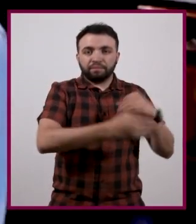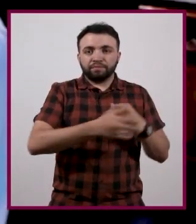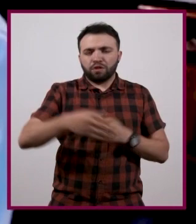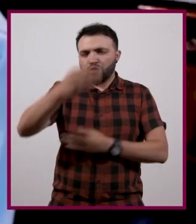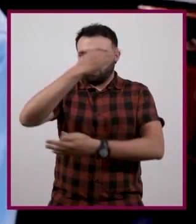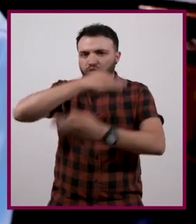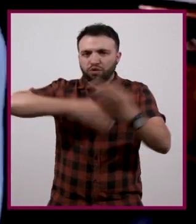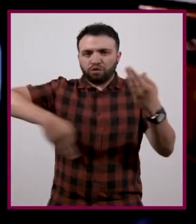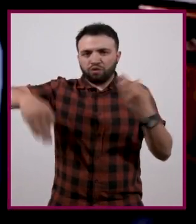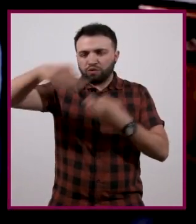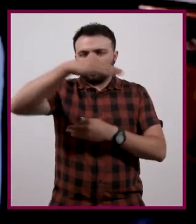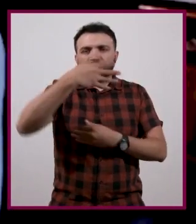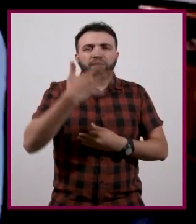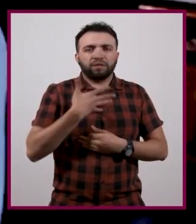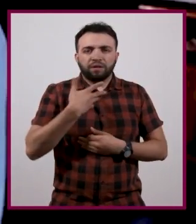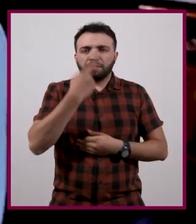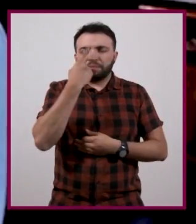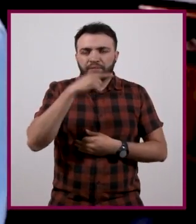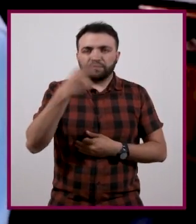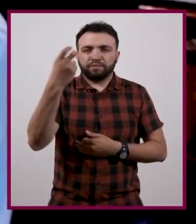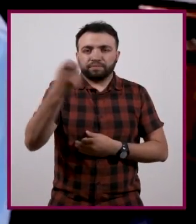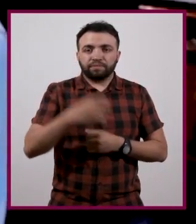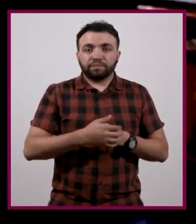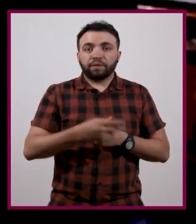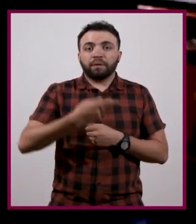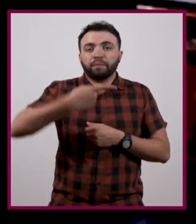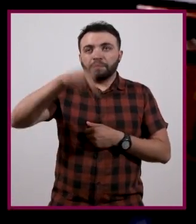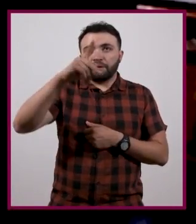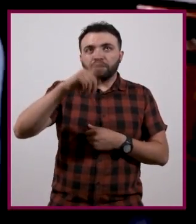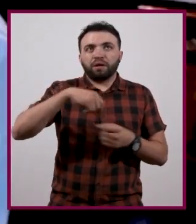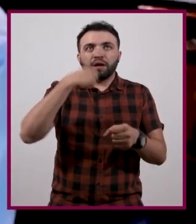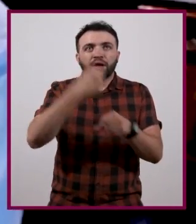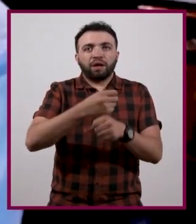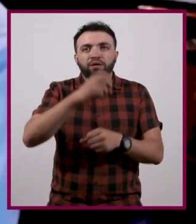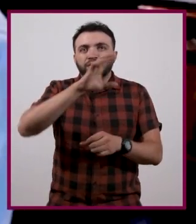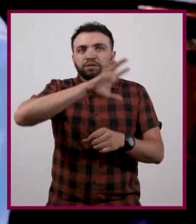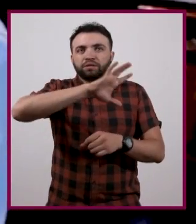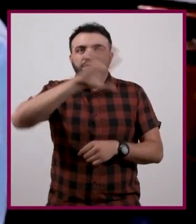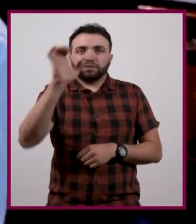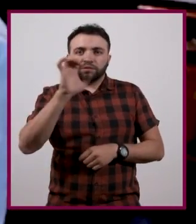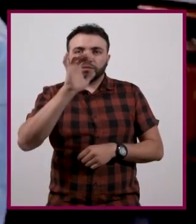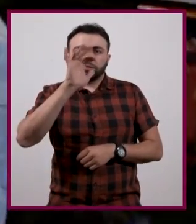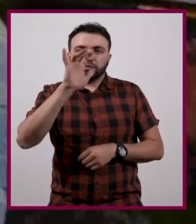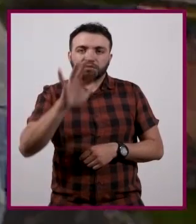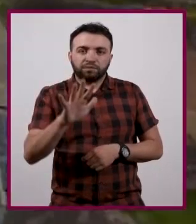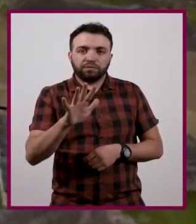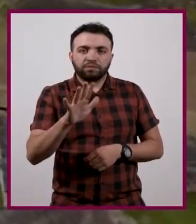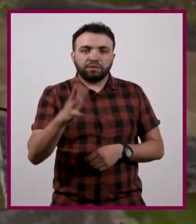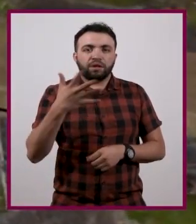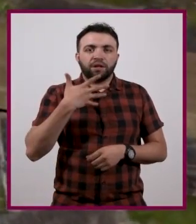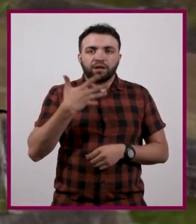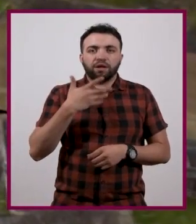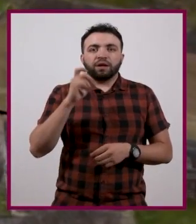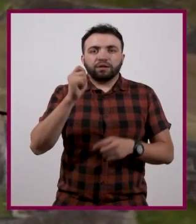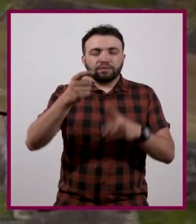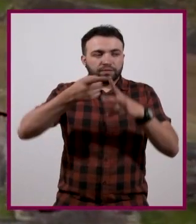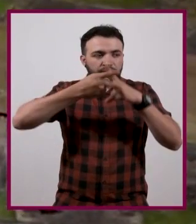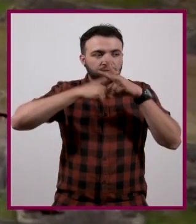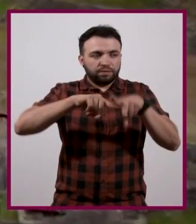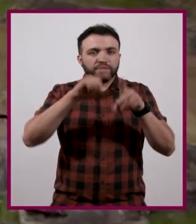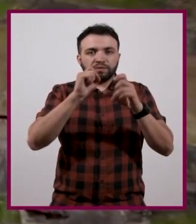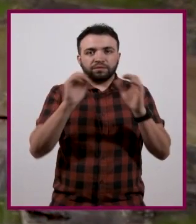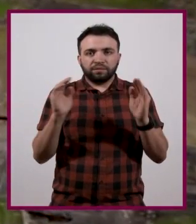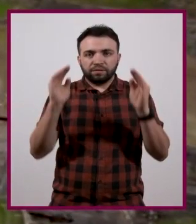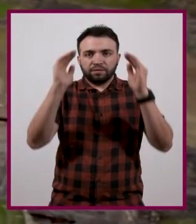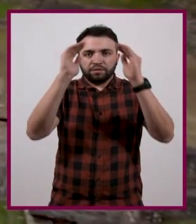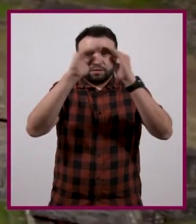los cuerpos lo tendrán para ese momento, pero para el año 500, 550 aparecen los nichos.